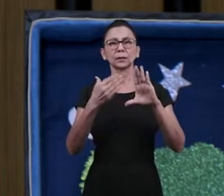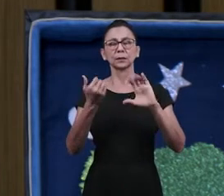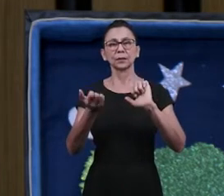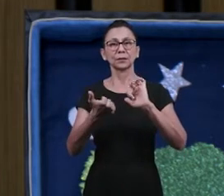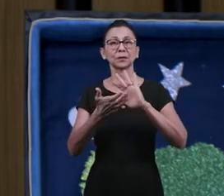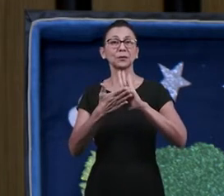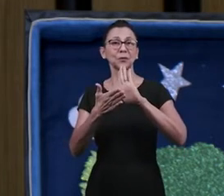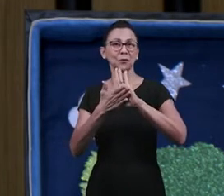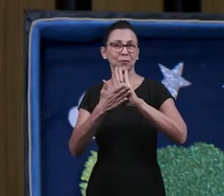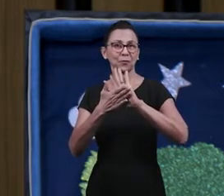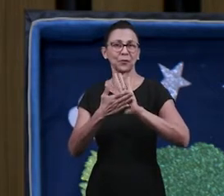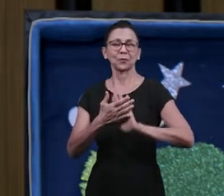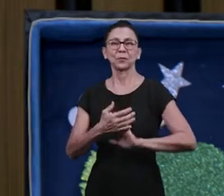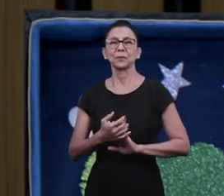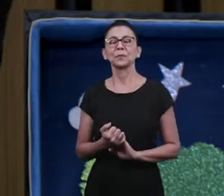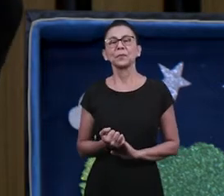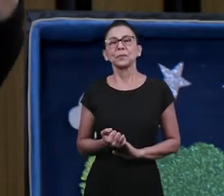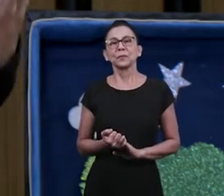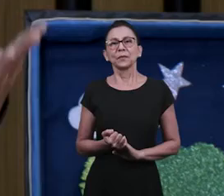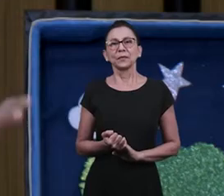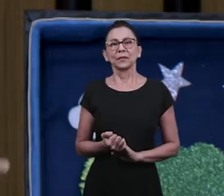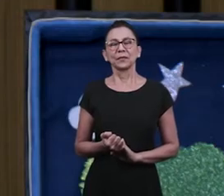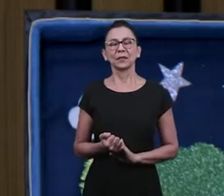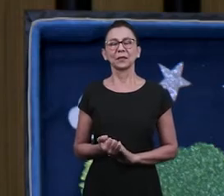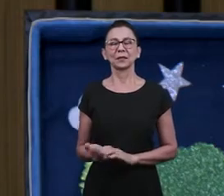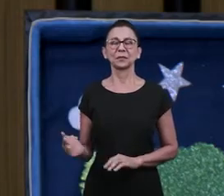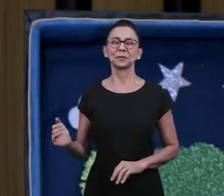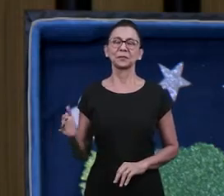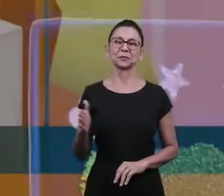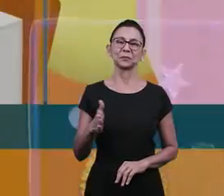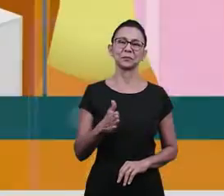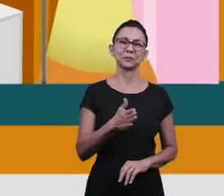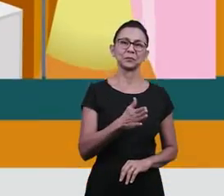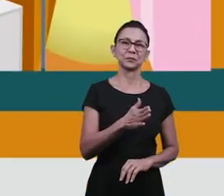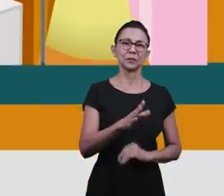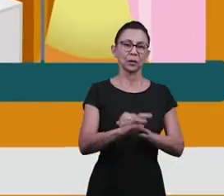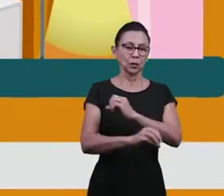alegría el or que dice: nació un nuevo día.